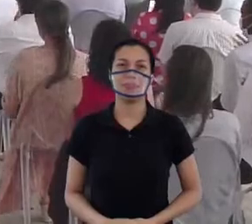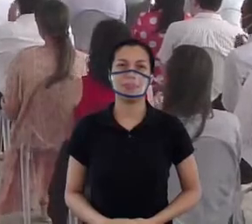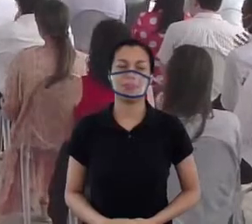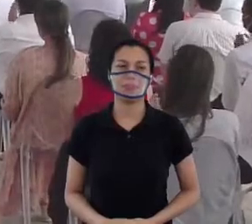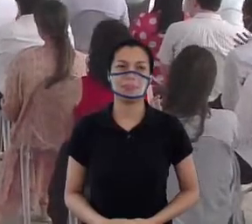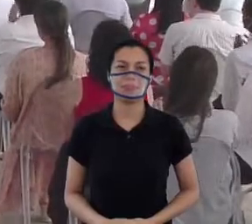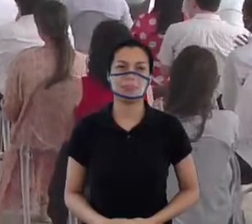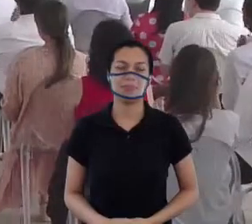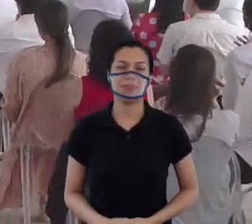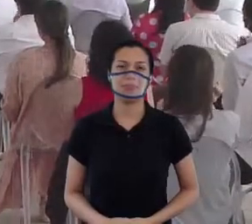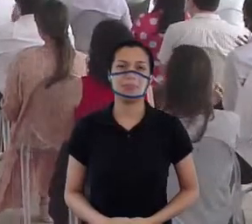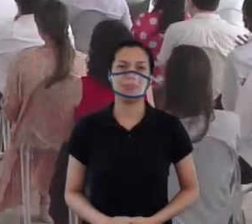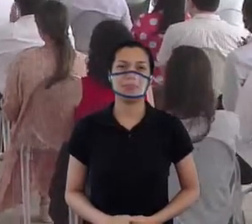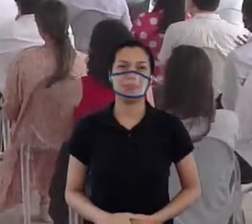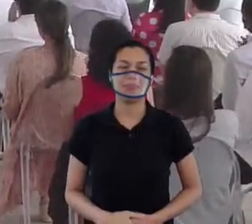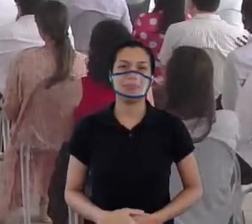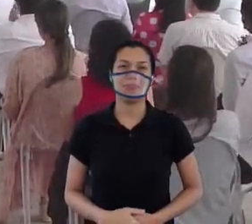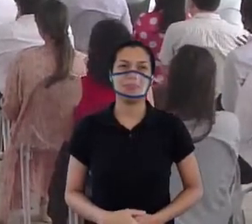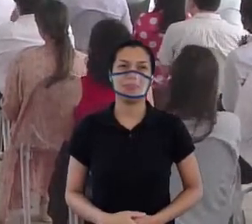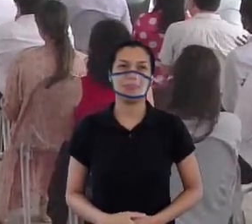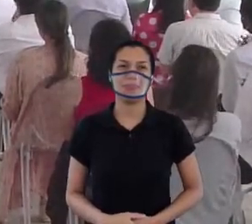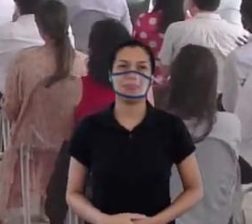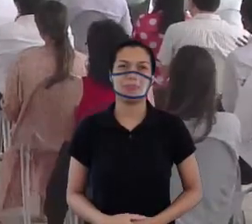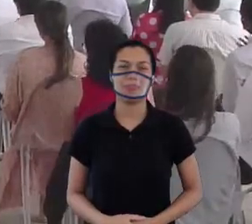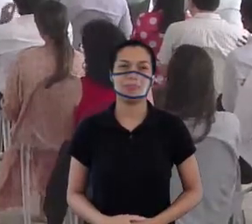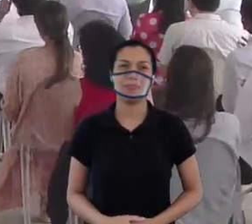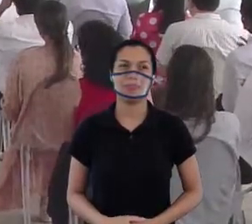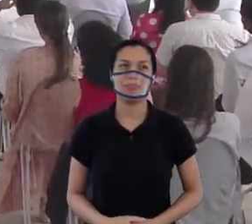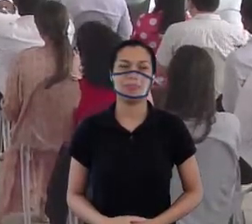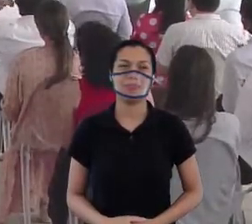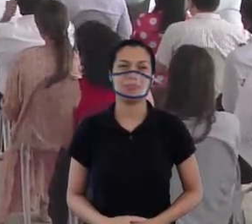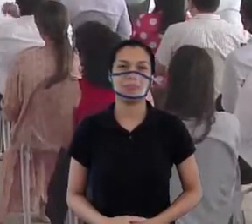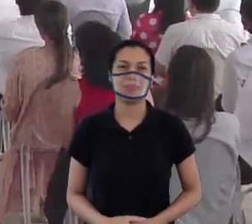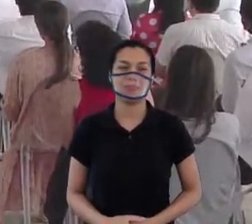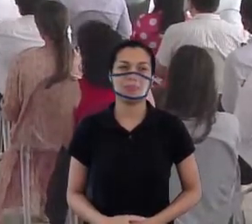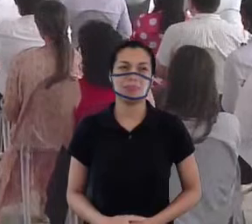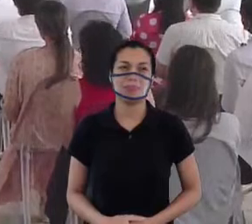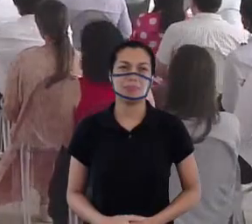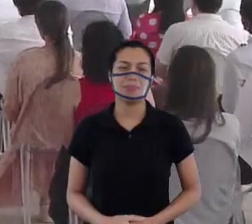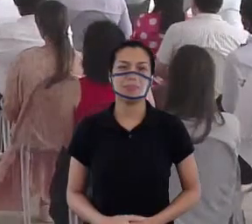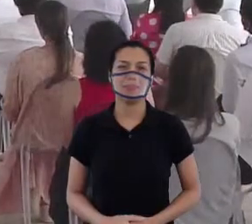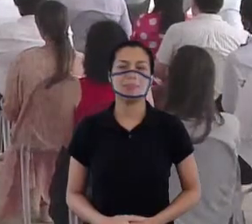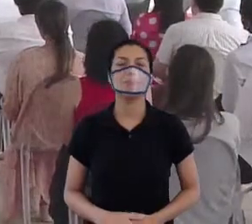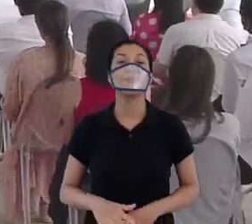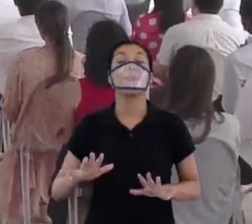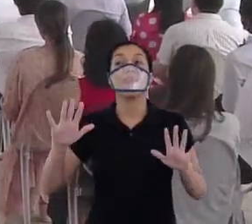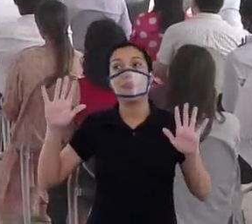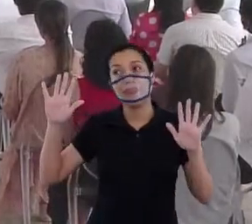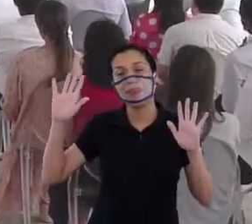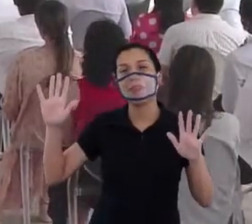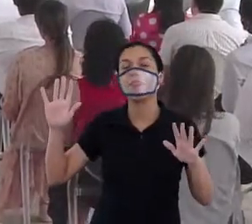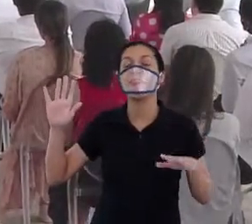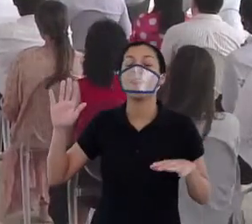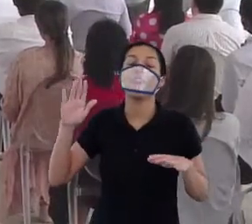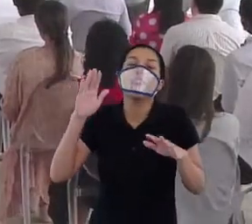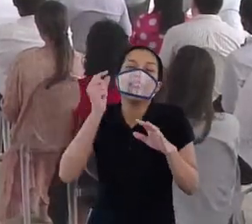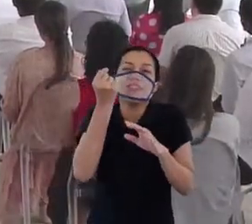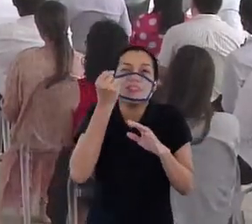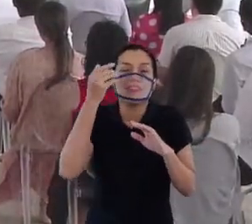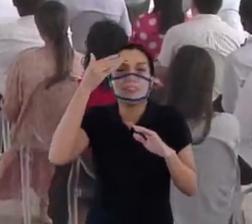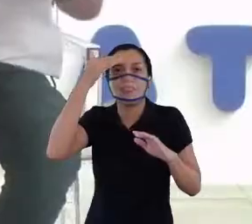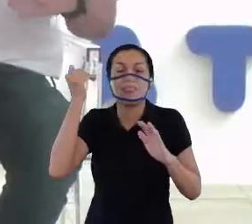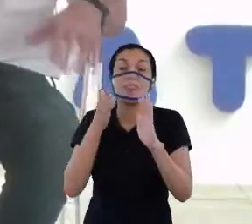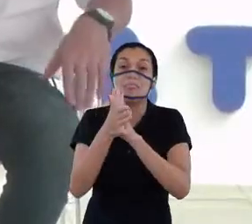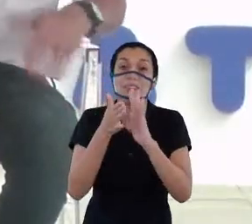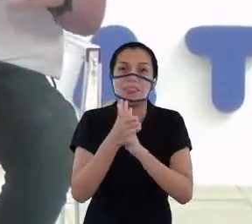Así es, gobernador. Patri, si me permites, una interpelación. Adelante, alcalde. Que creo que se nos quedó a Elsa y a mí por fuera. Además de ser un territorio